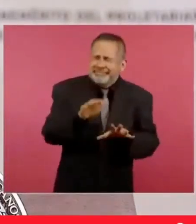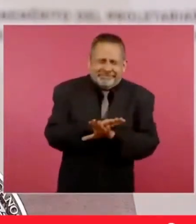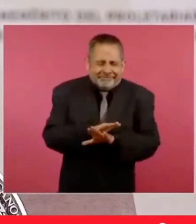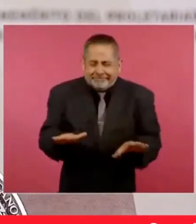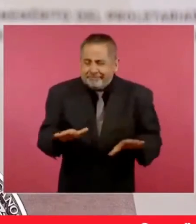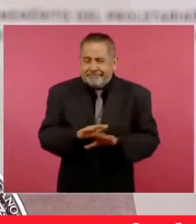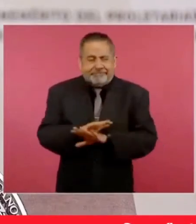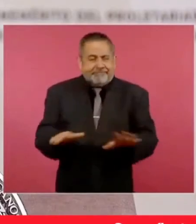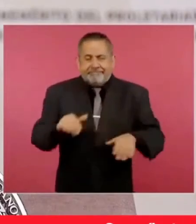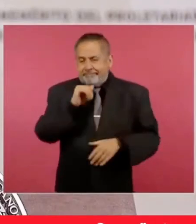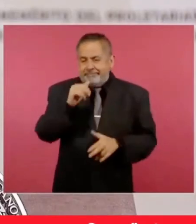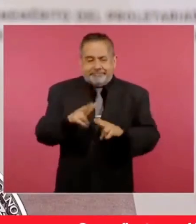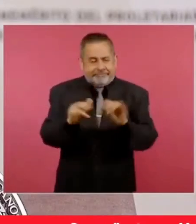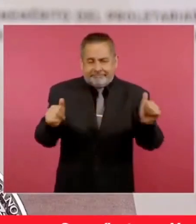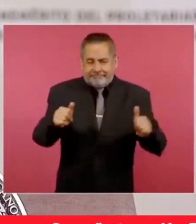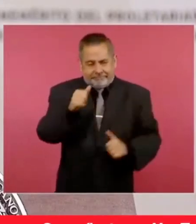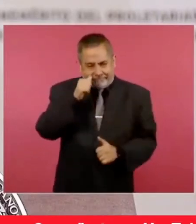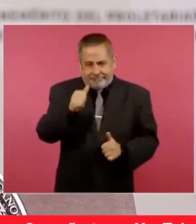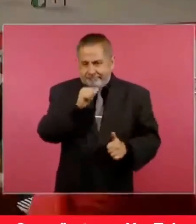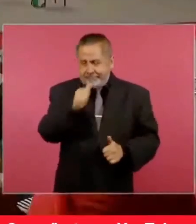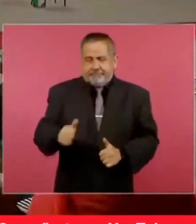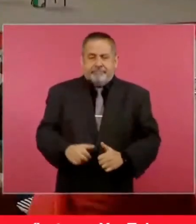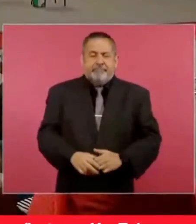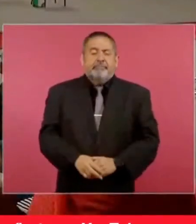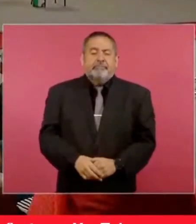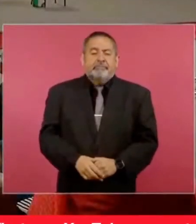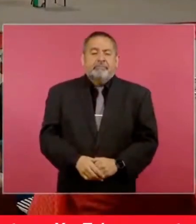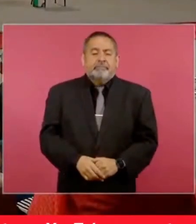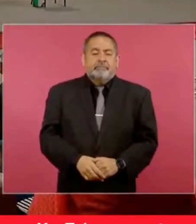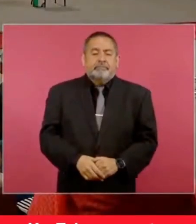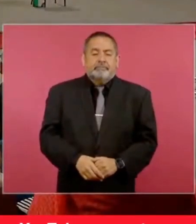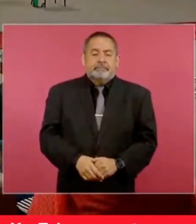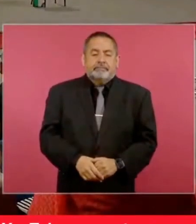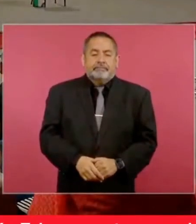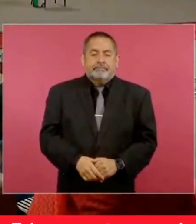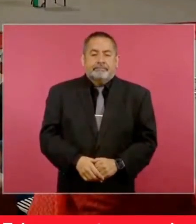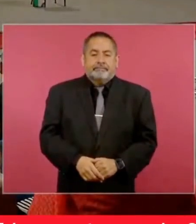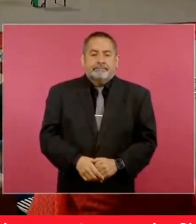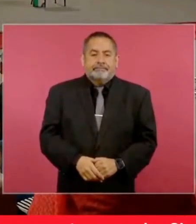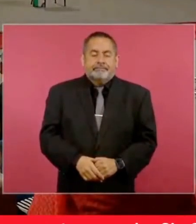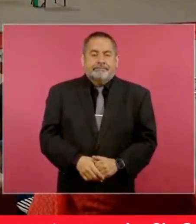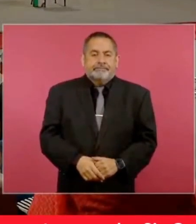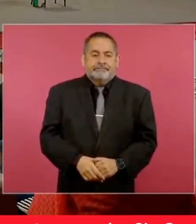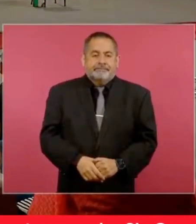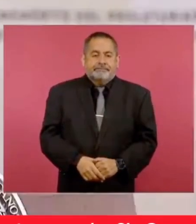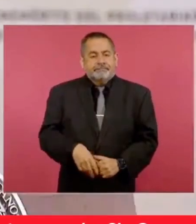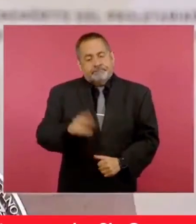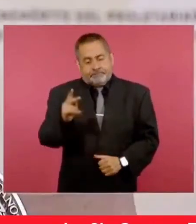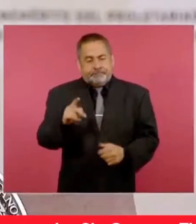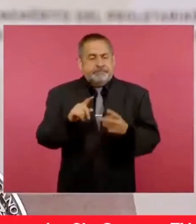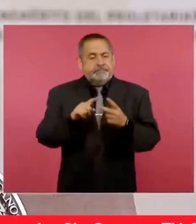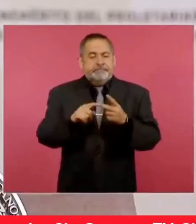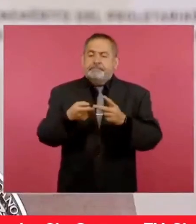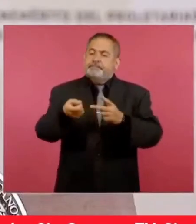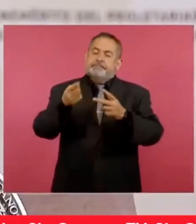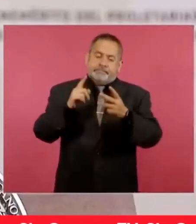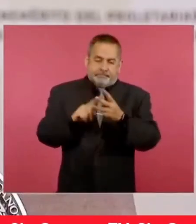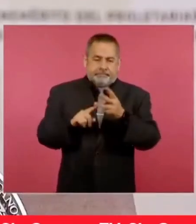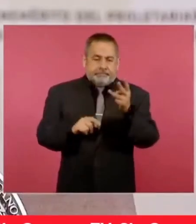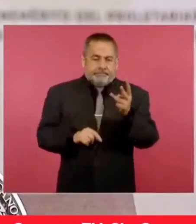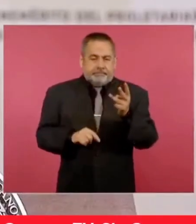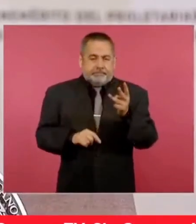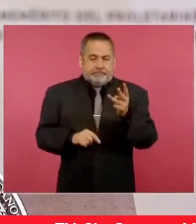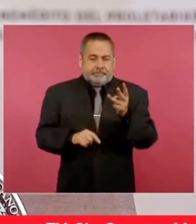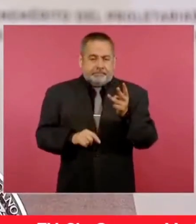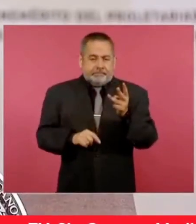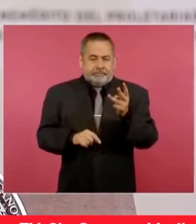muy atentos con este tipo de fraudes. Hasta aquí está, pero vamos